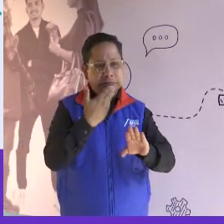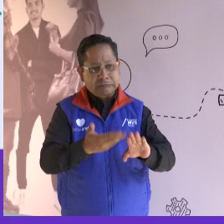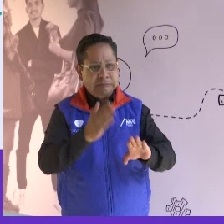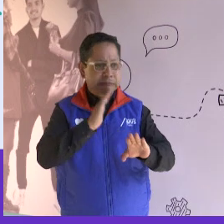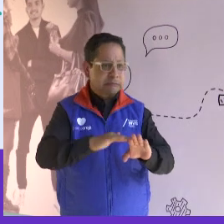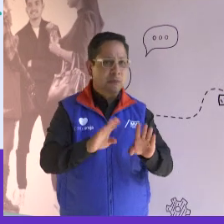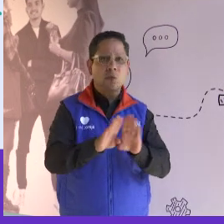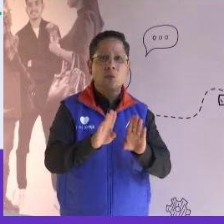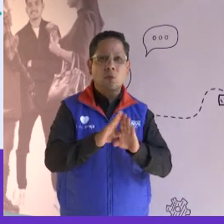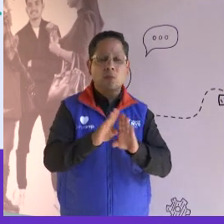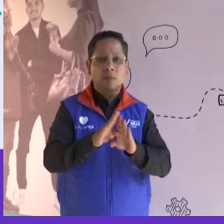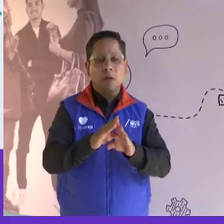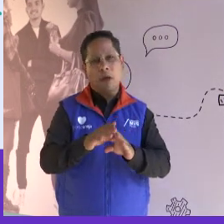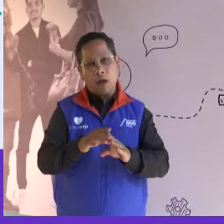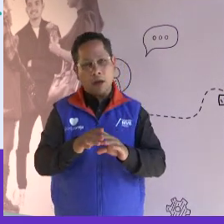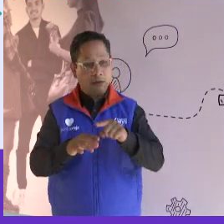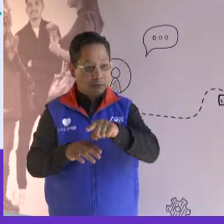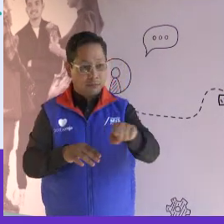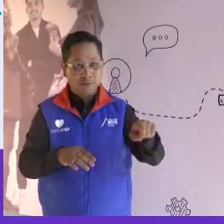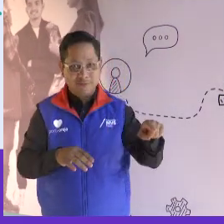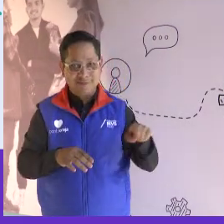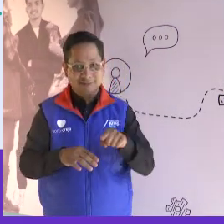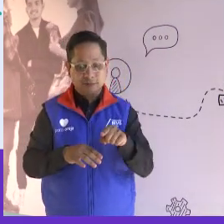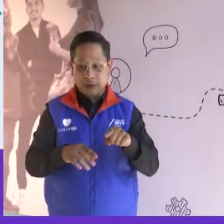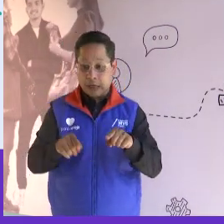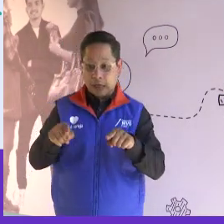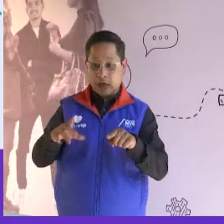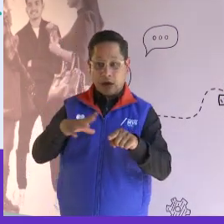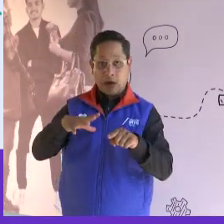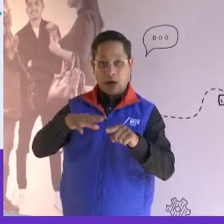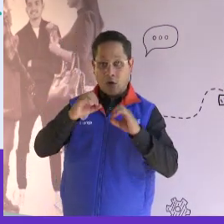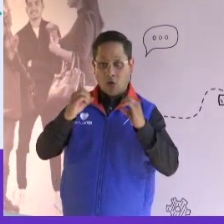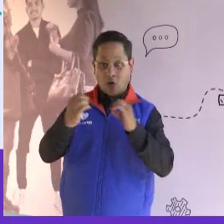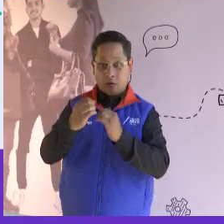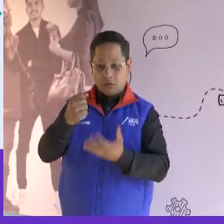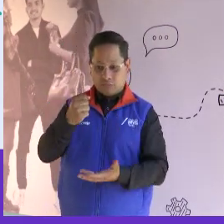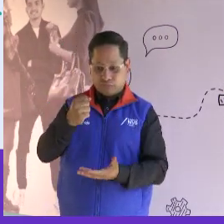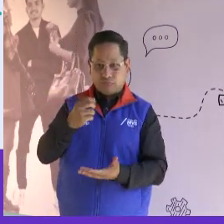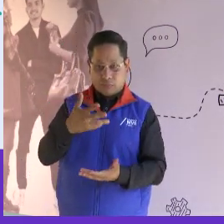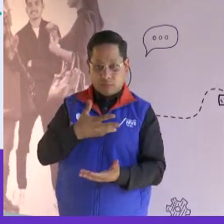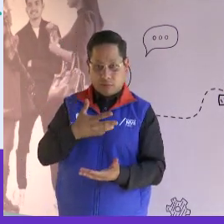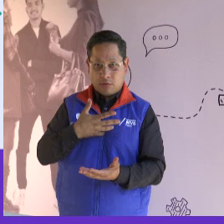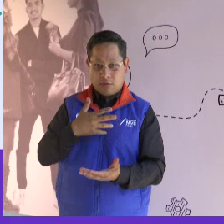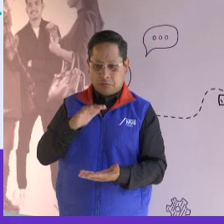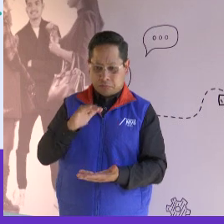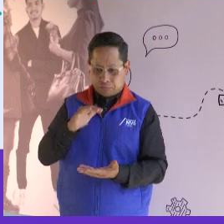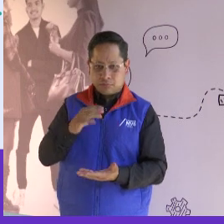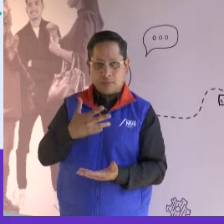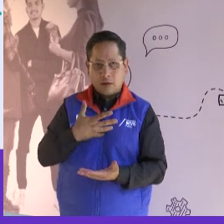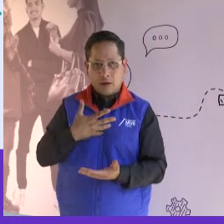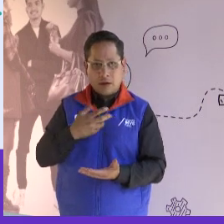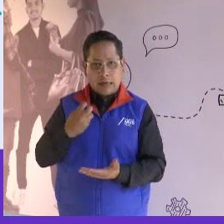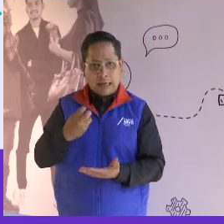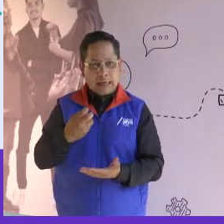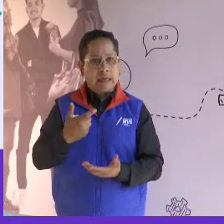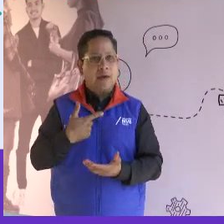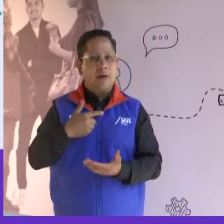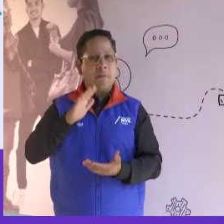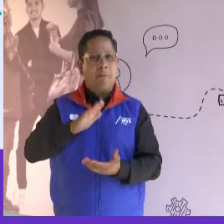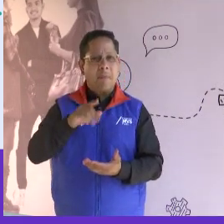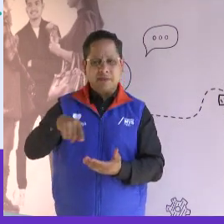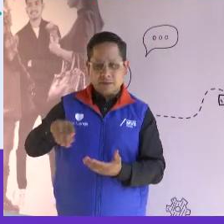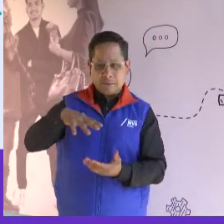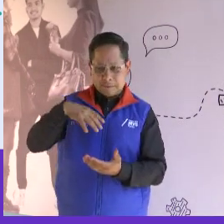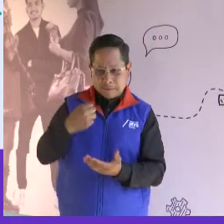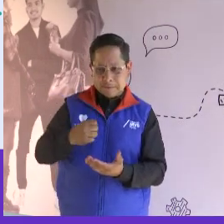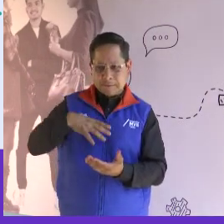trabajar, pues las organizaciones donantes con más recursos tenían mayor atención o mayores reflectores dentro de la